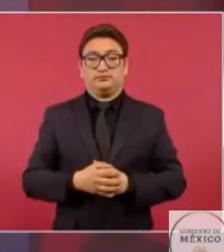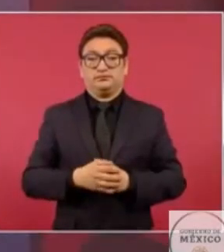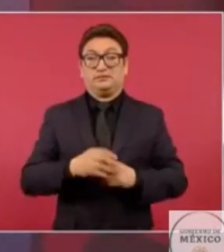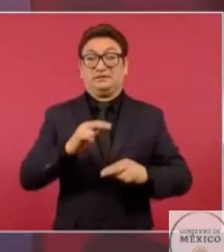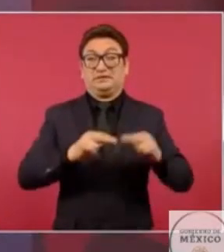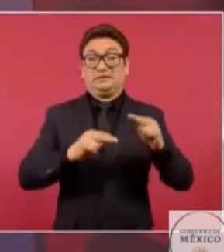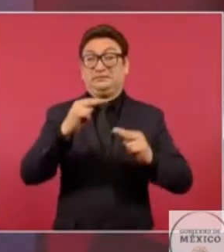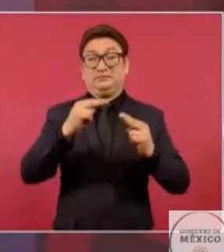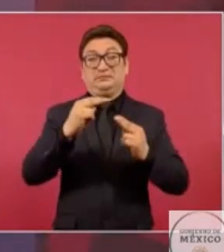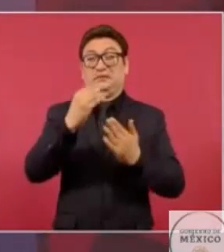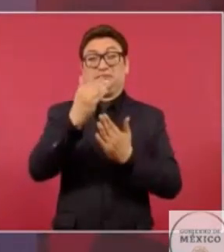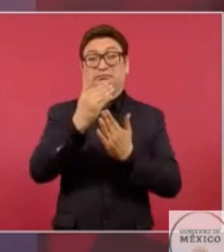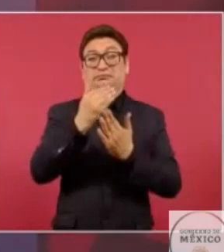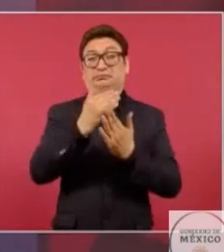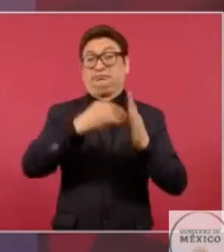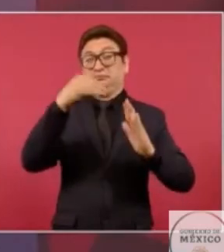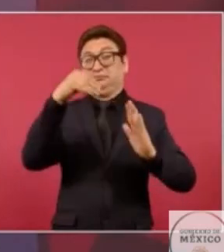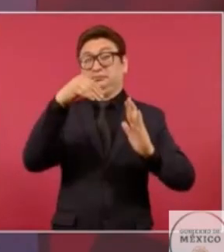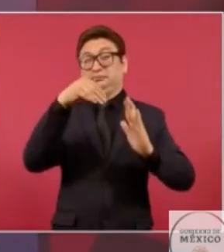va cayendo.